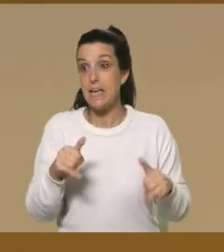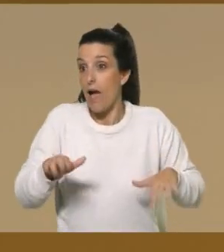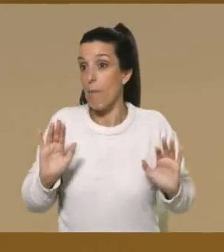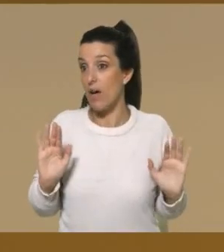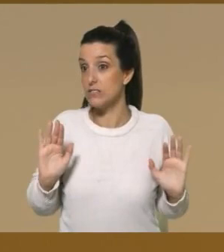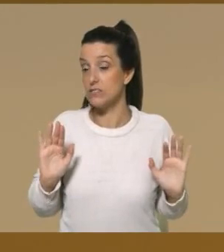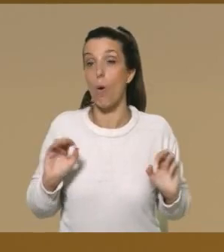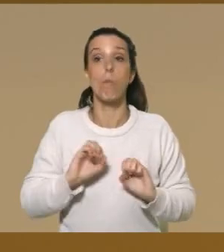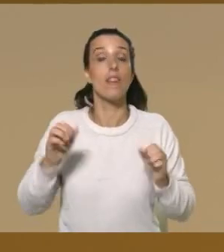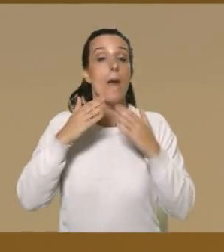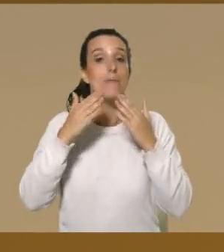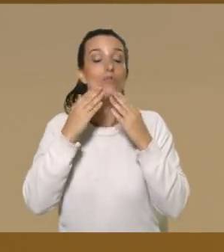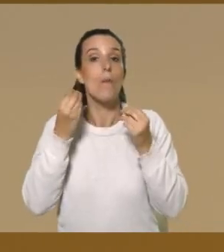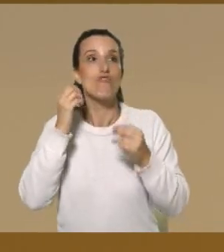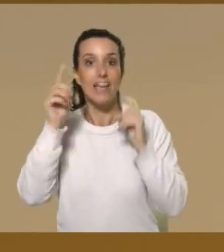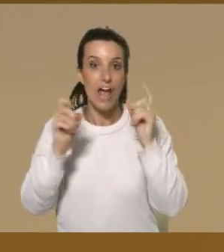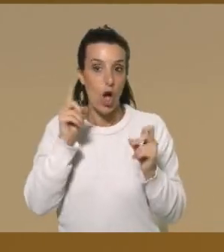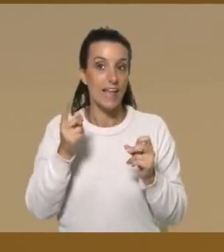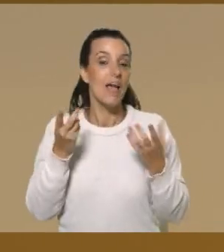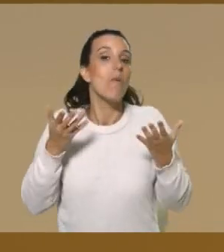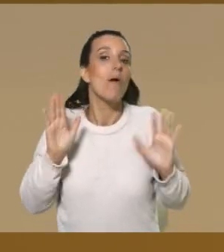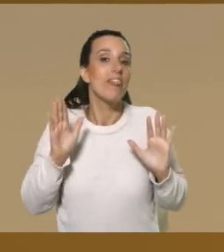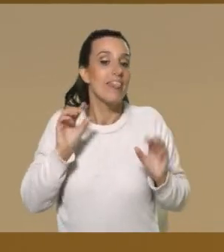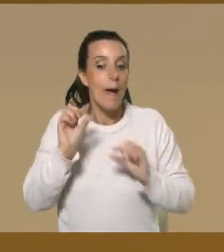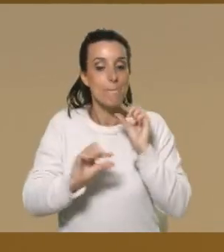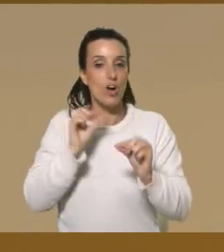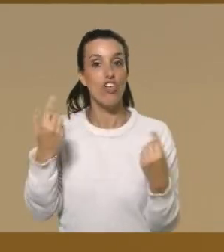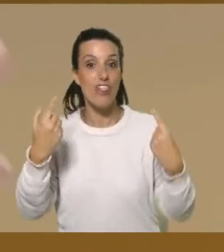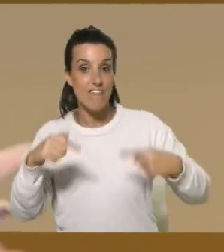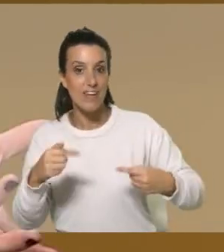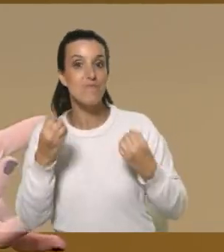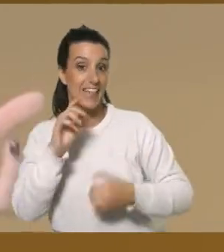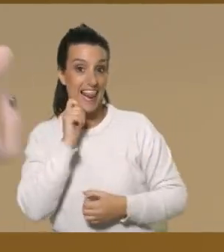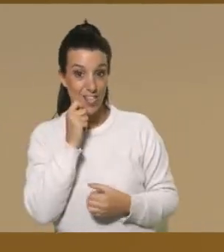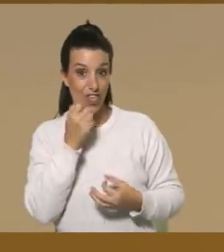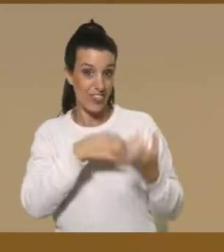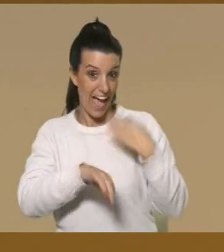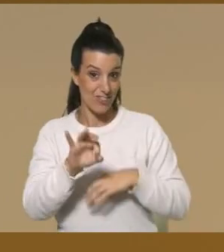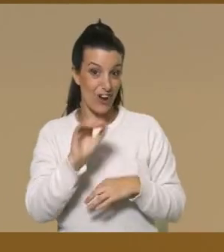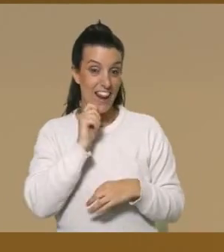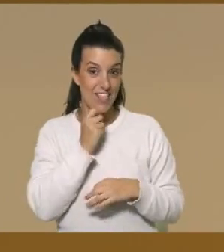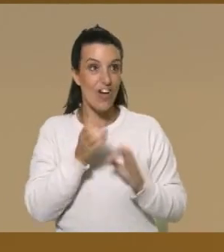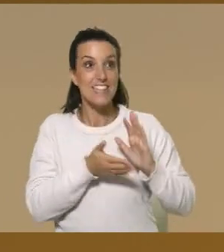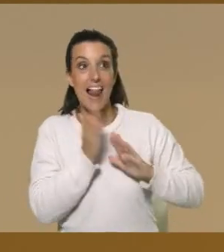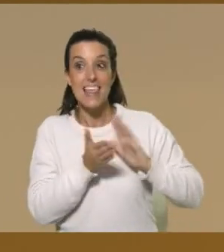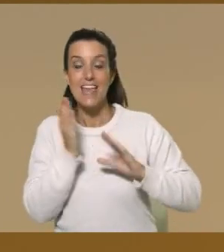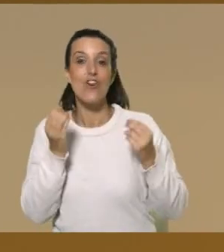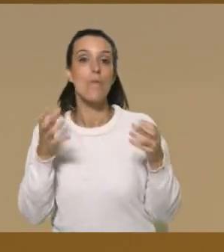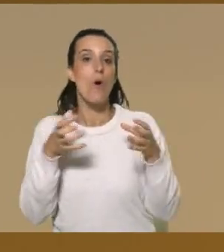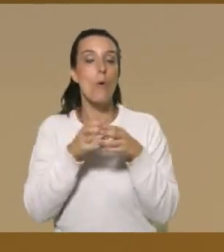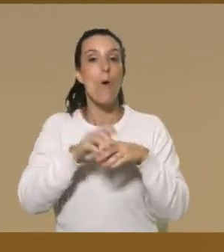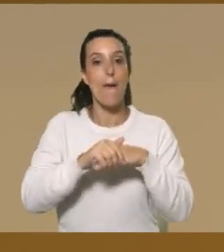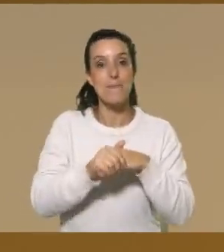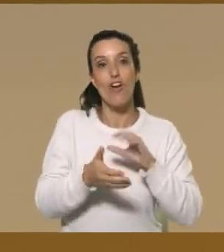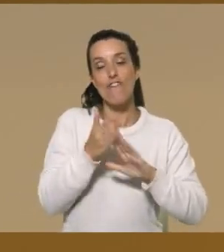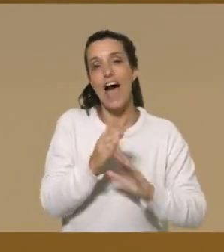preguntas que al irla debatiendo porque es lo lindo que tiene el teatro no el salir y con el grupo de amigos que